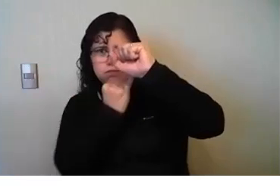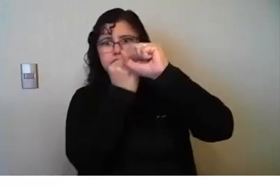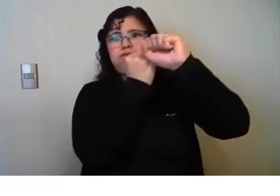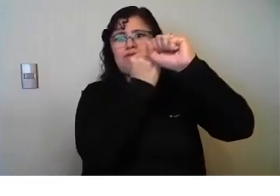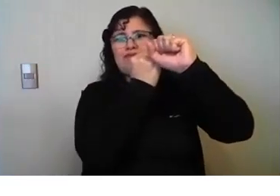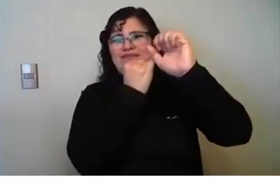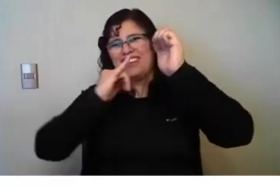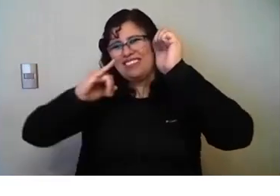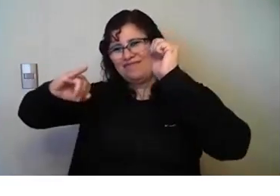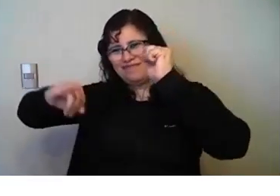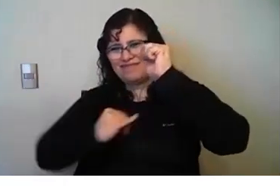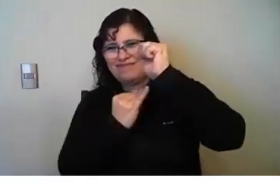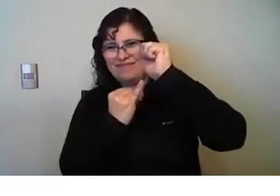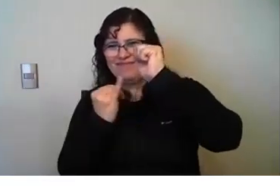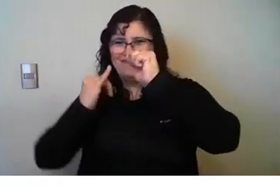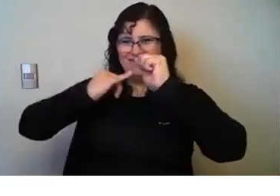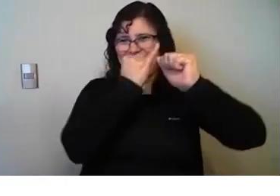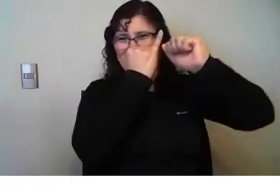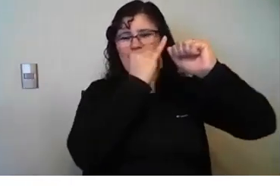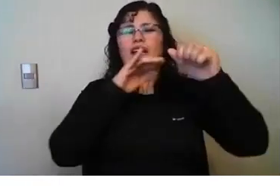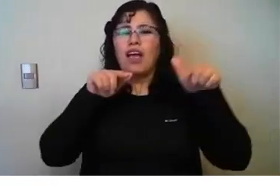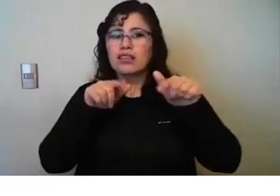el cuarto capa de la corteza.